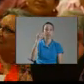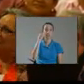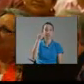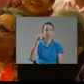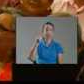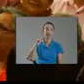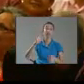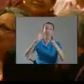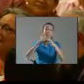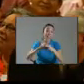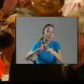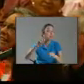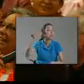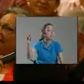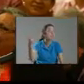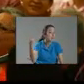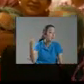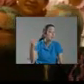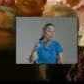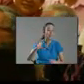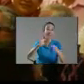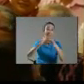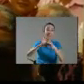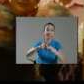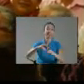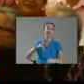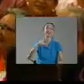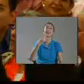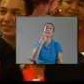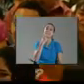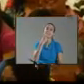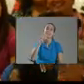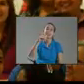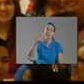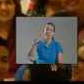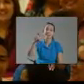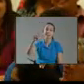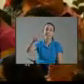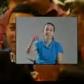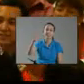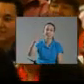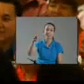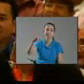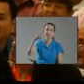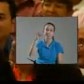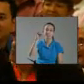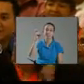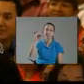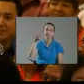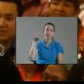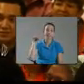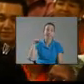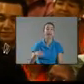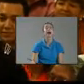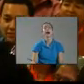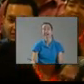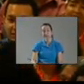¿Por qué? ¿Me habéis robado? ¿En qué? ¿En vuestros? ¿Y? Ah.